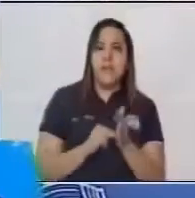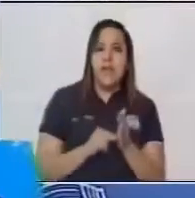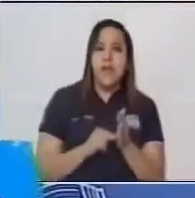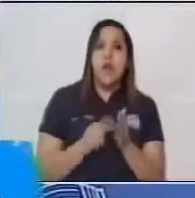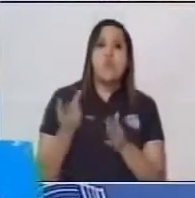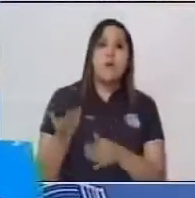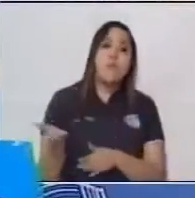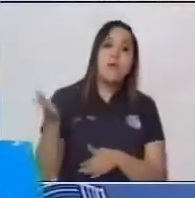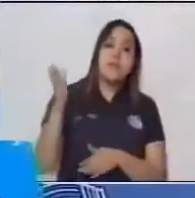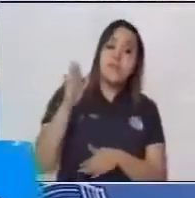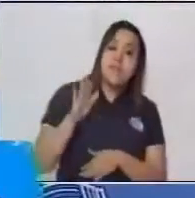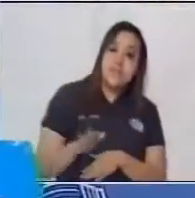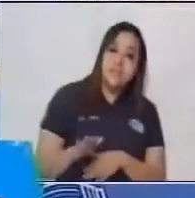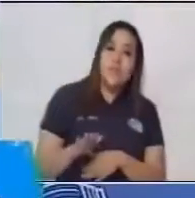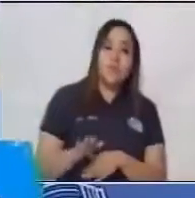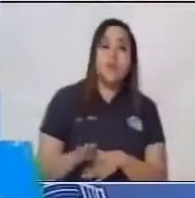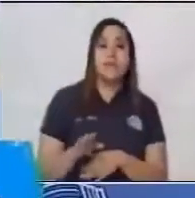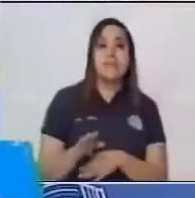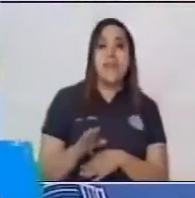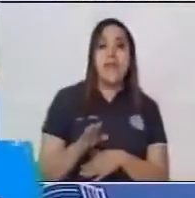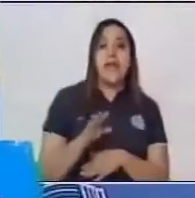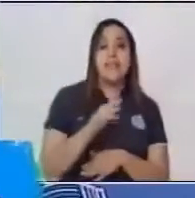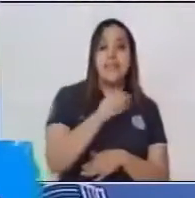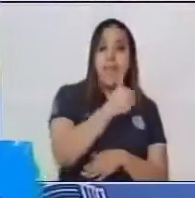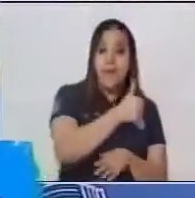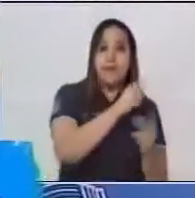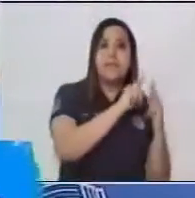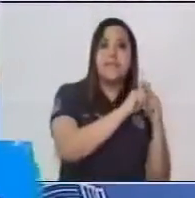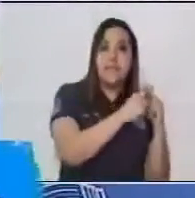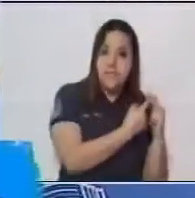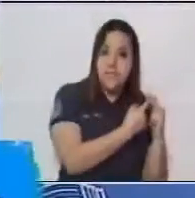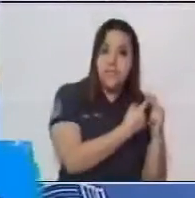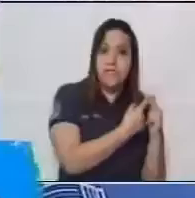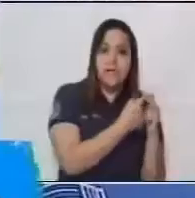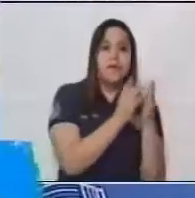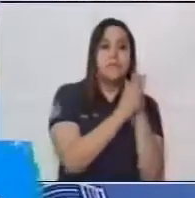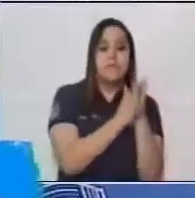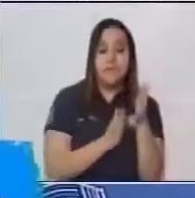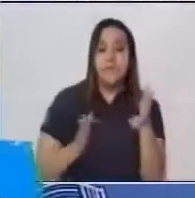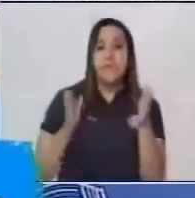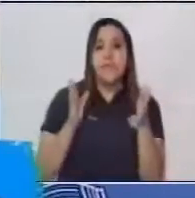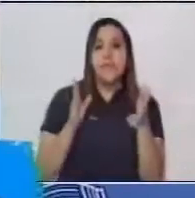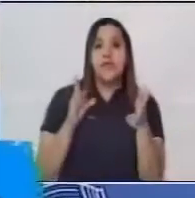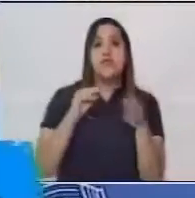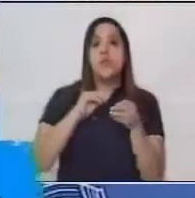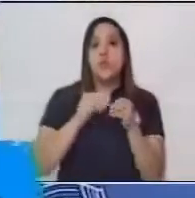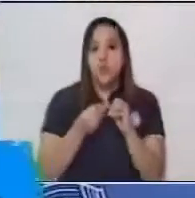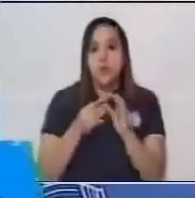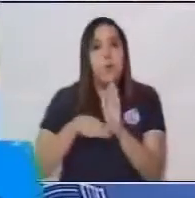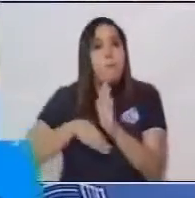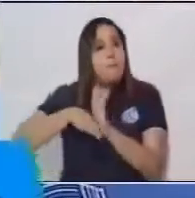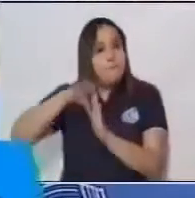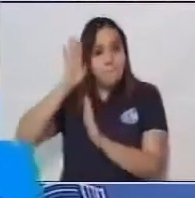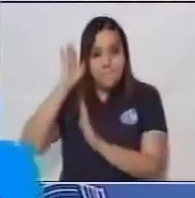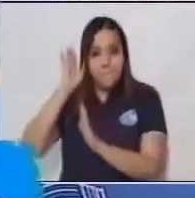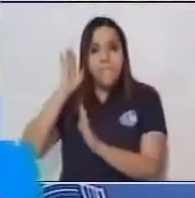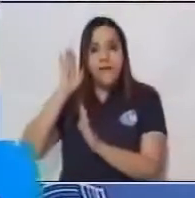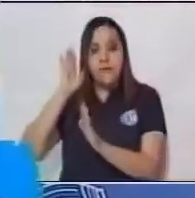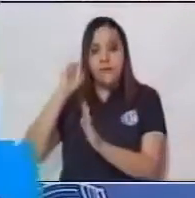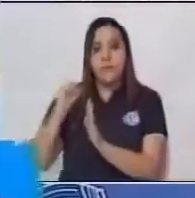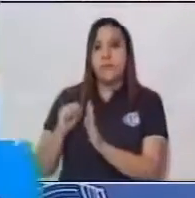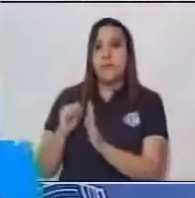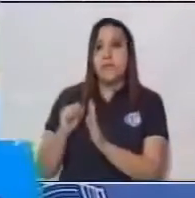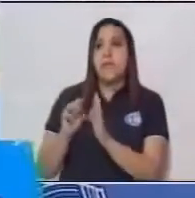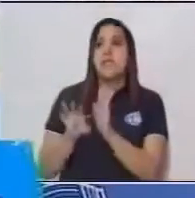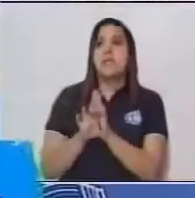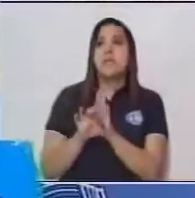después del valor inicial vamos a tener un número más grande, un número mayor.